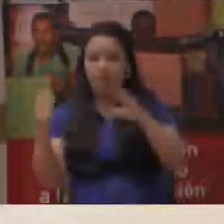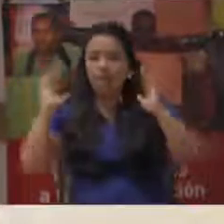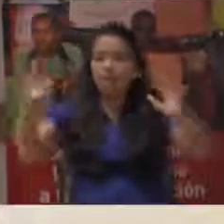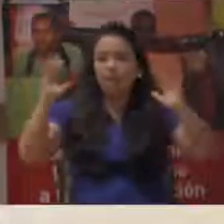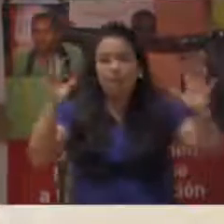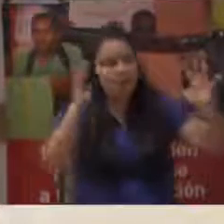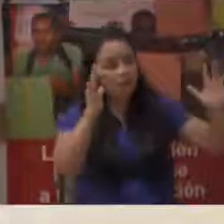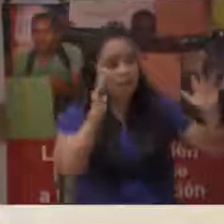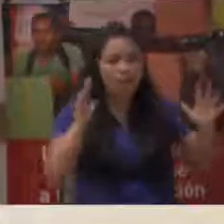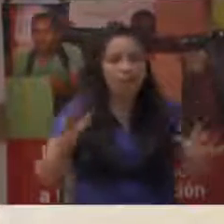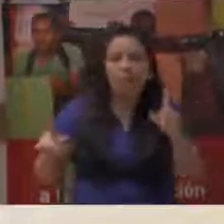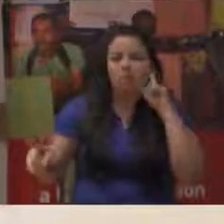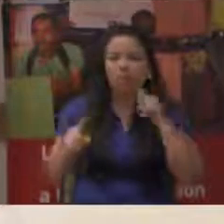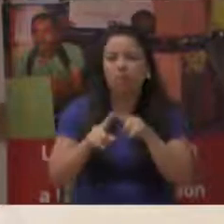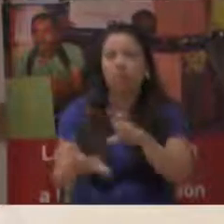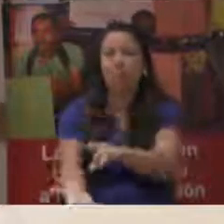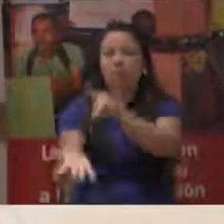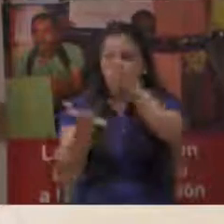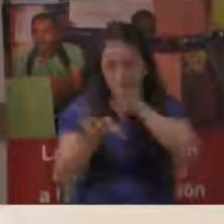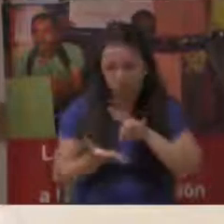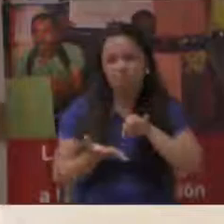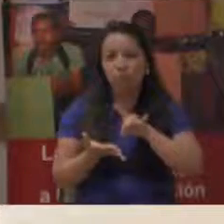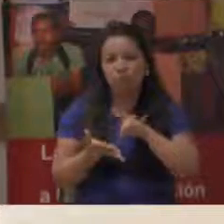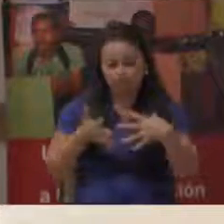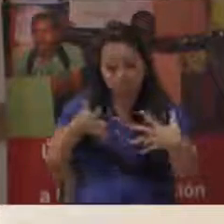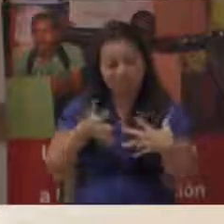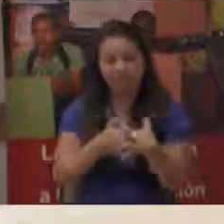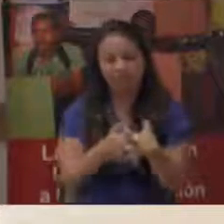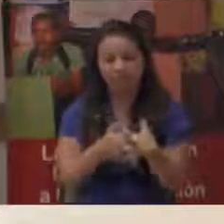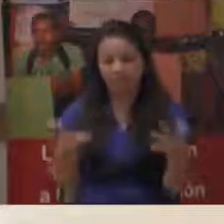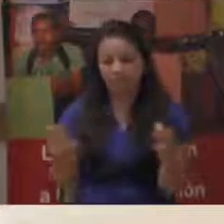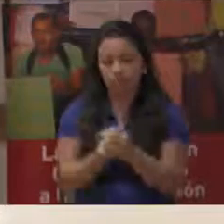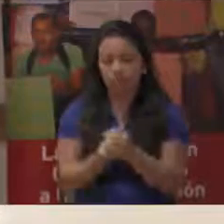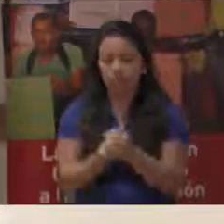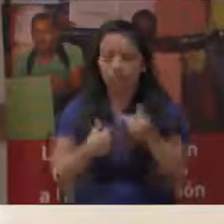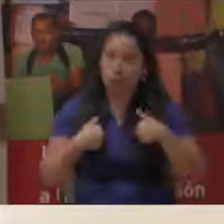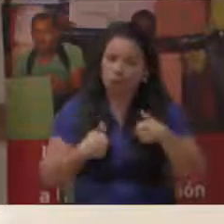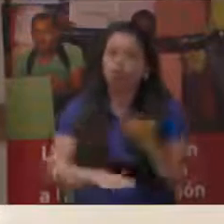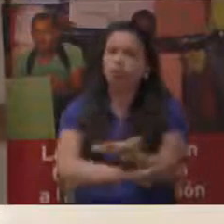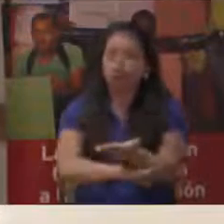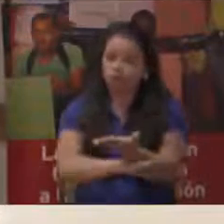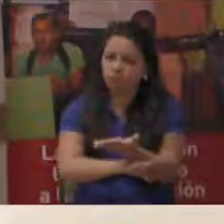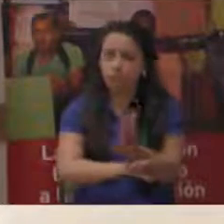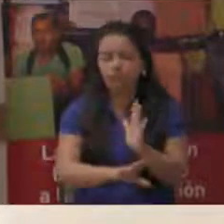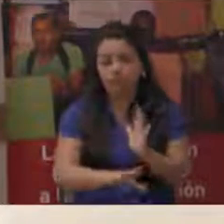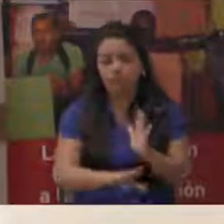un modelo de reincorporación que se ajuste. Lo que puedo plantear es que